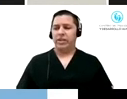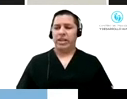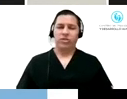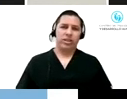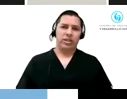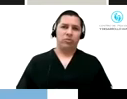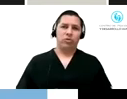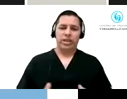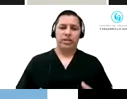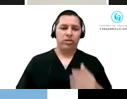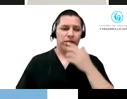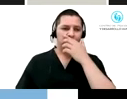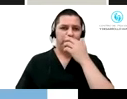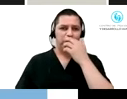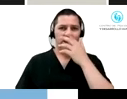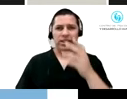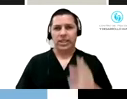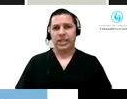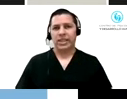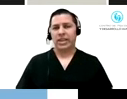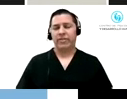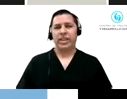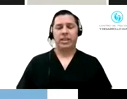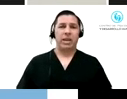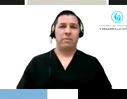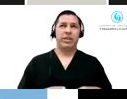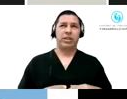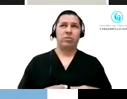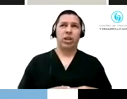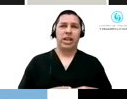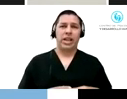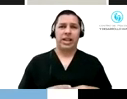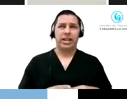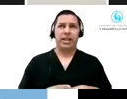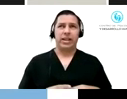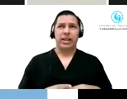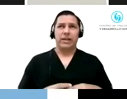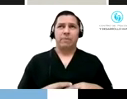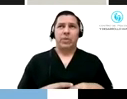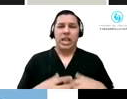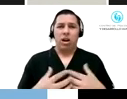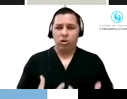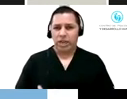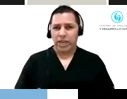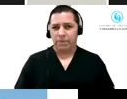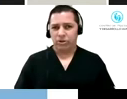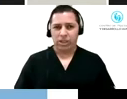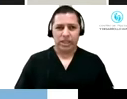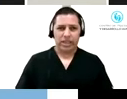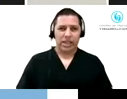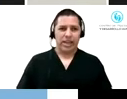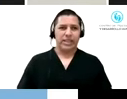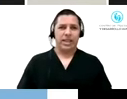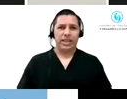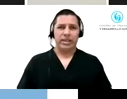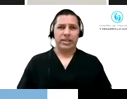realmente las relaciones entre mujeres y hombres en las personas indígenas era diferente, empezando por la honra que la persona